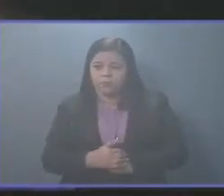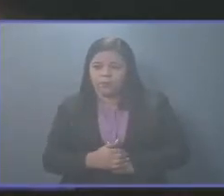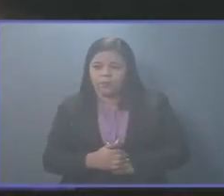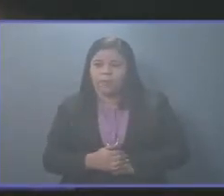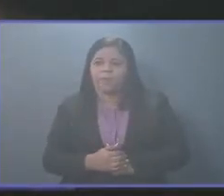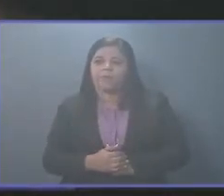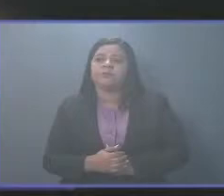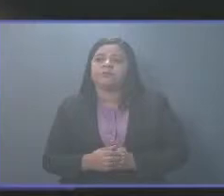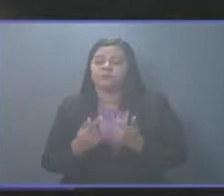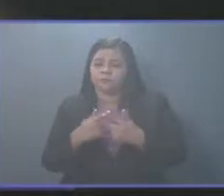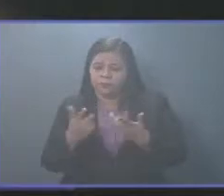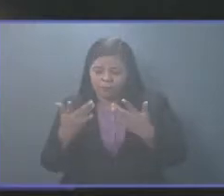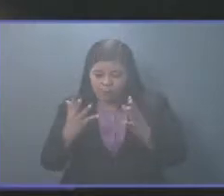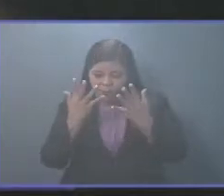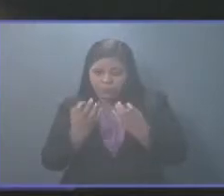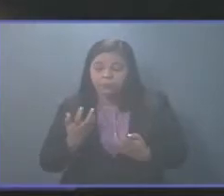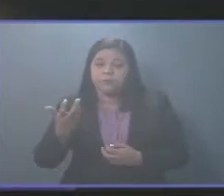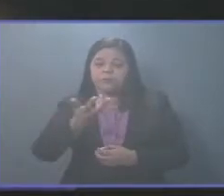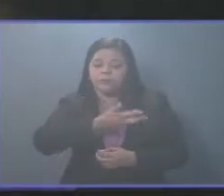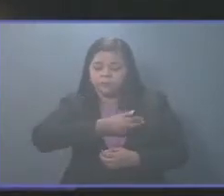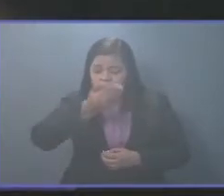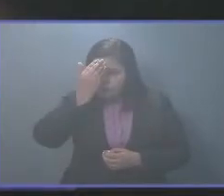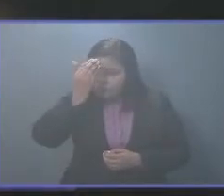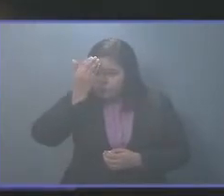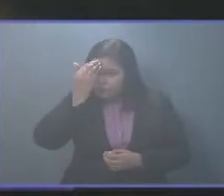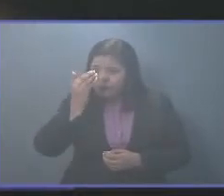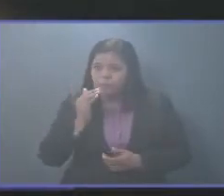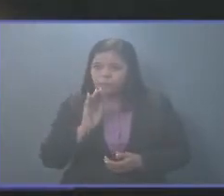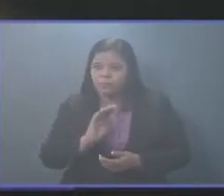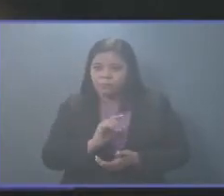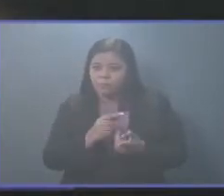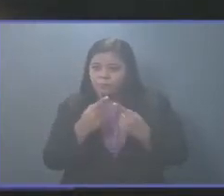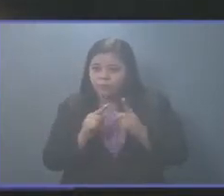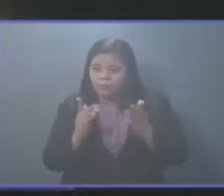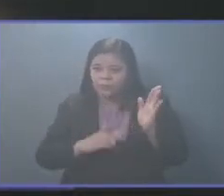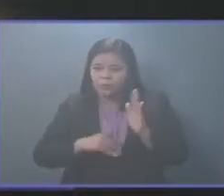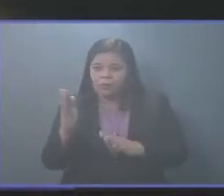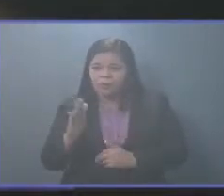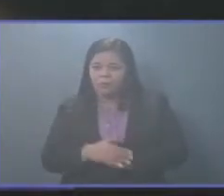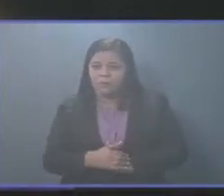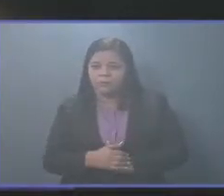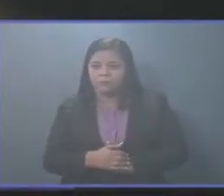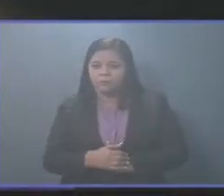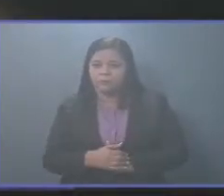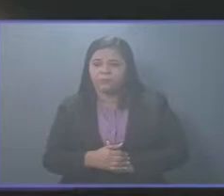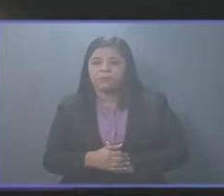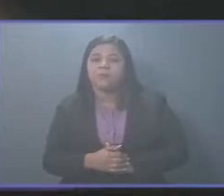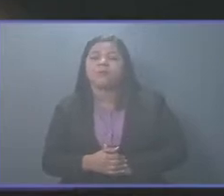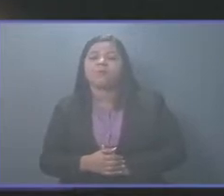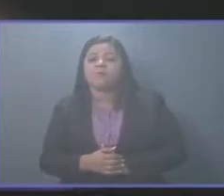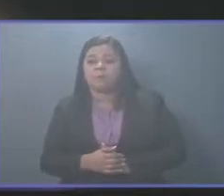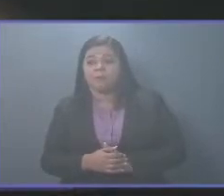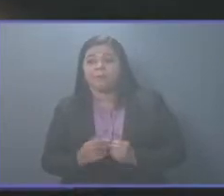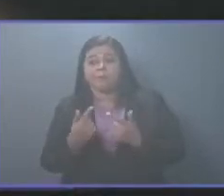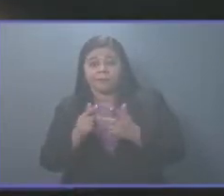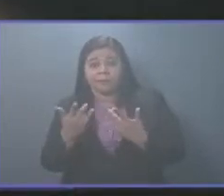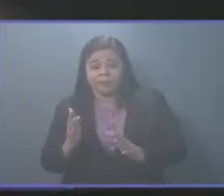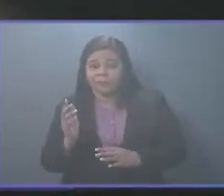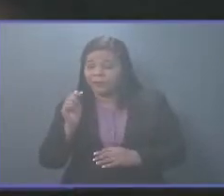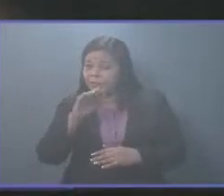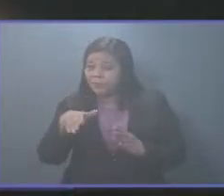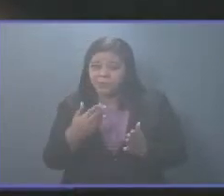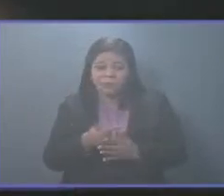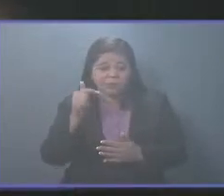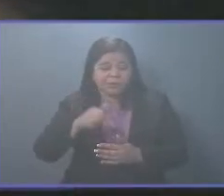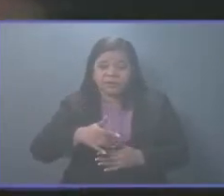exigua la inversión en cuanto a lo que era la prioridad, que era la sanidad, la salud de nuestra gente. Y esto indigna mucho.